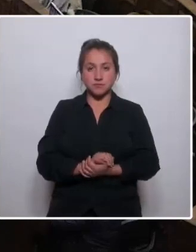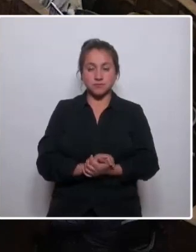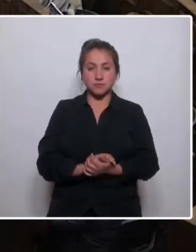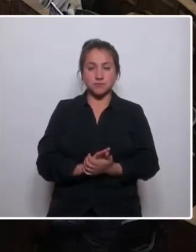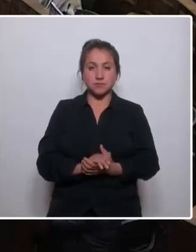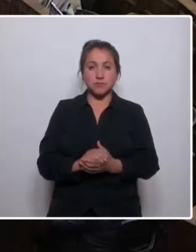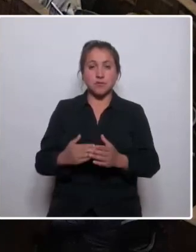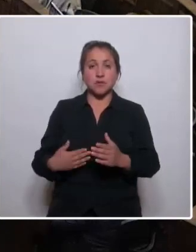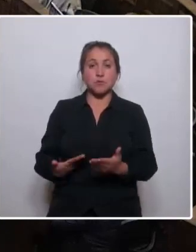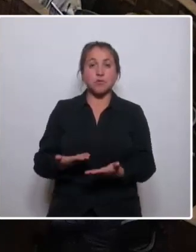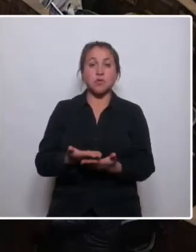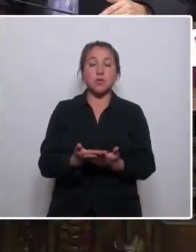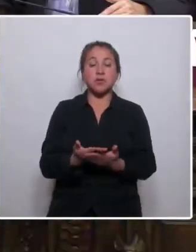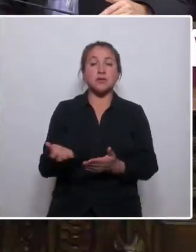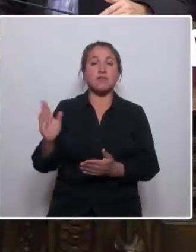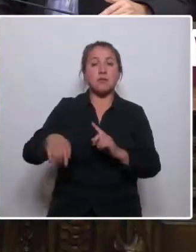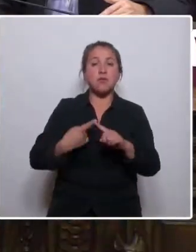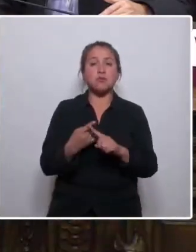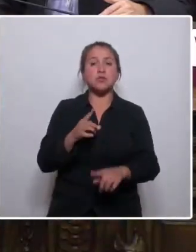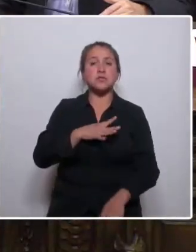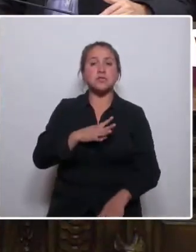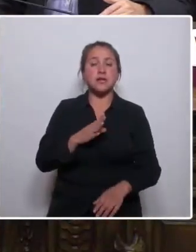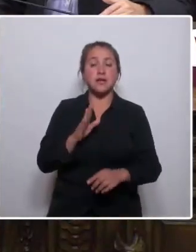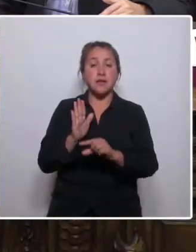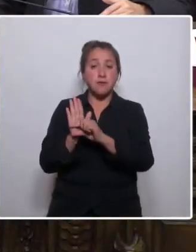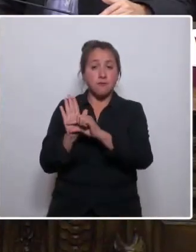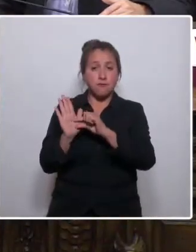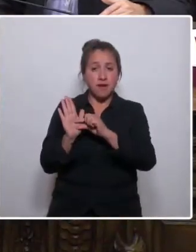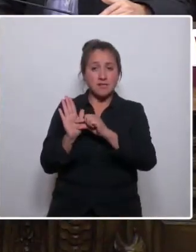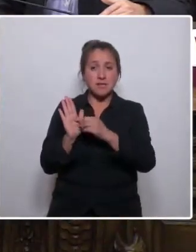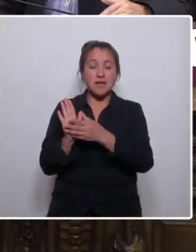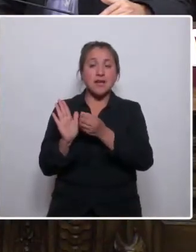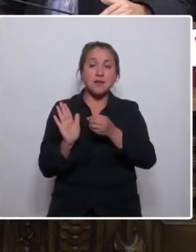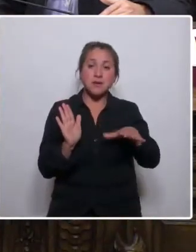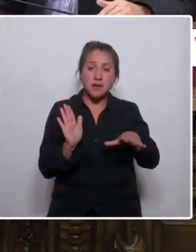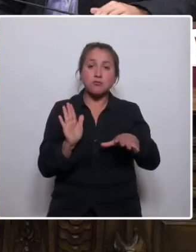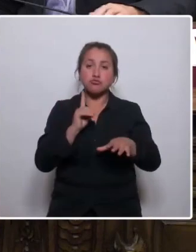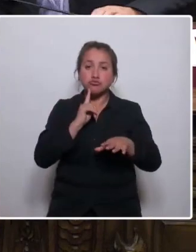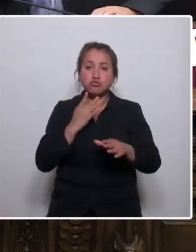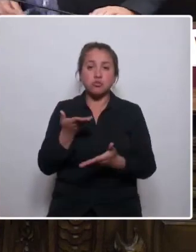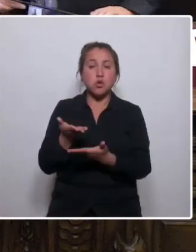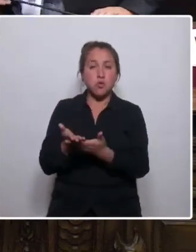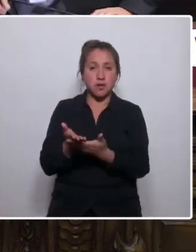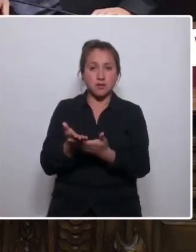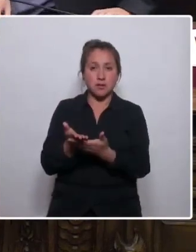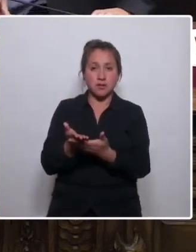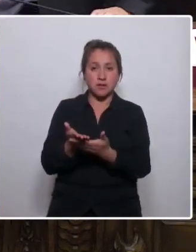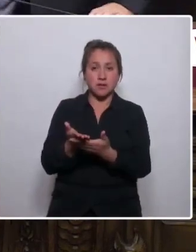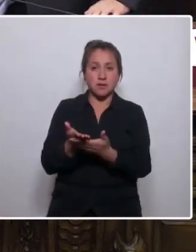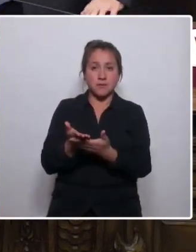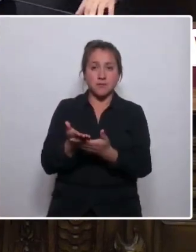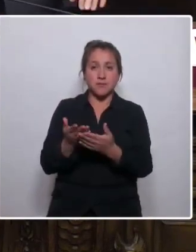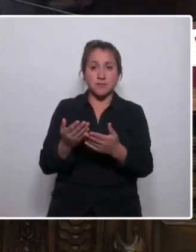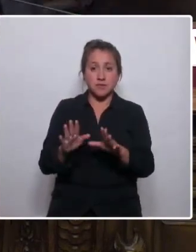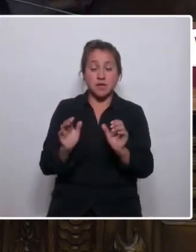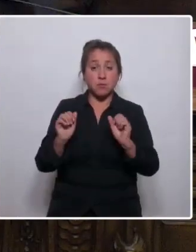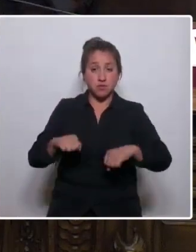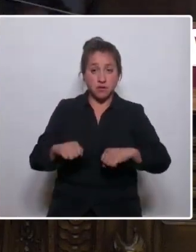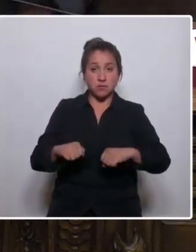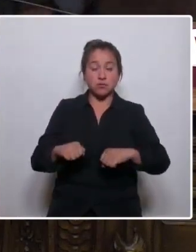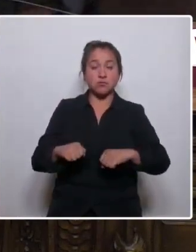Hay una propuesta de Vamos por Chile para eliminar una frase que está en la propuesta de ya aprobada, que dice, para estos